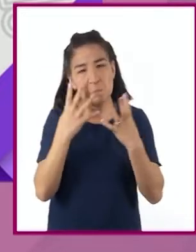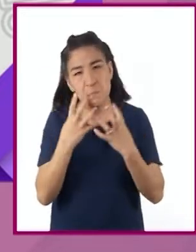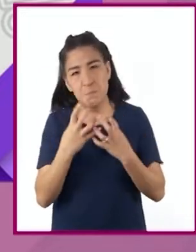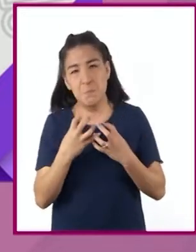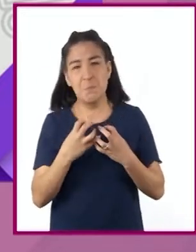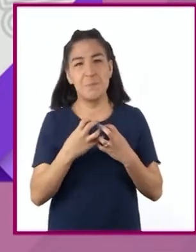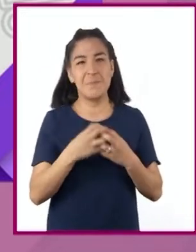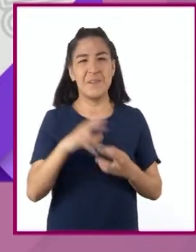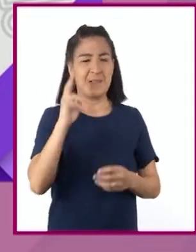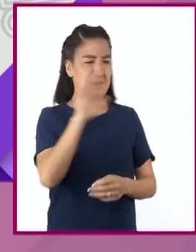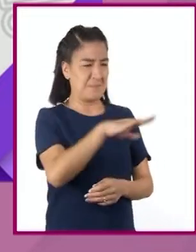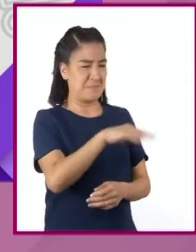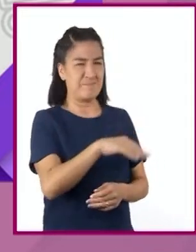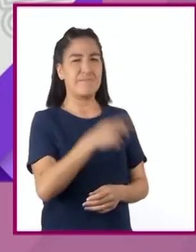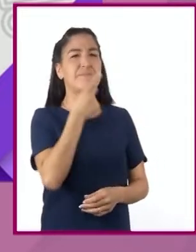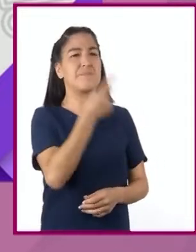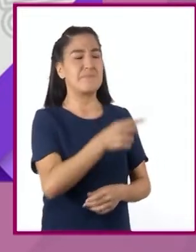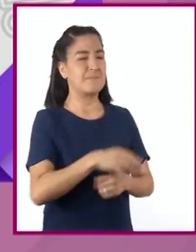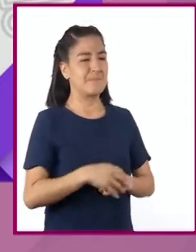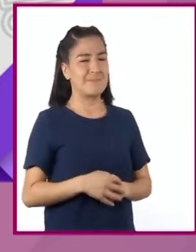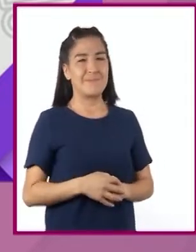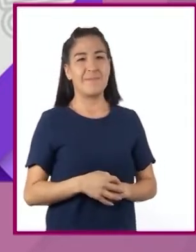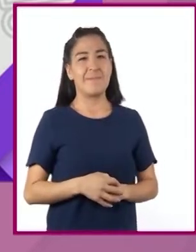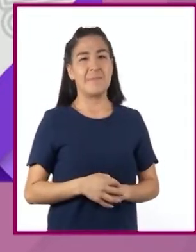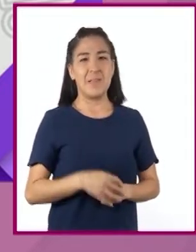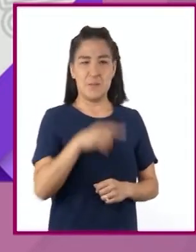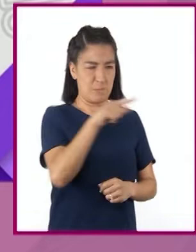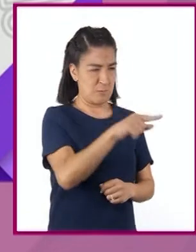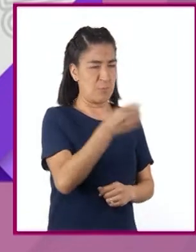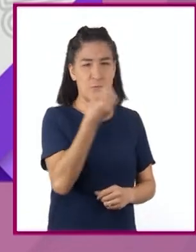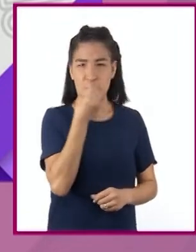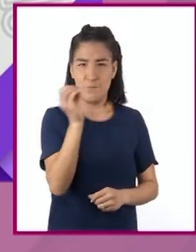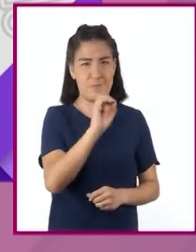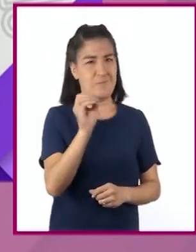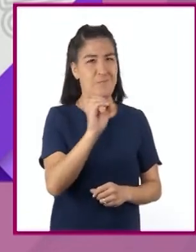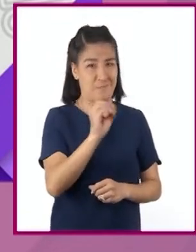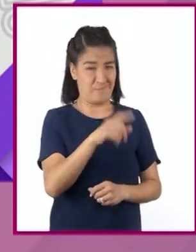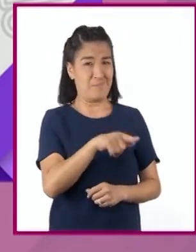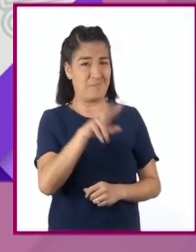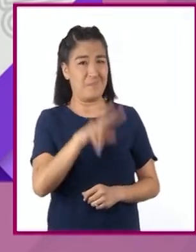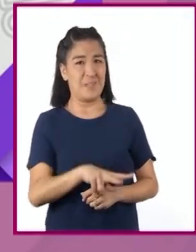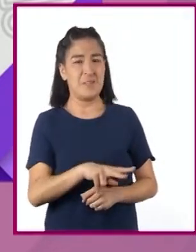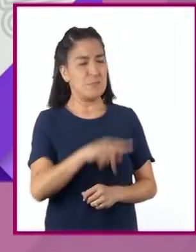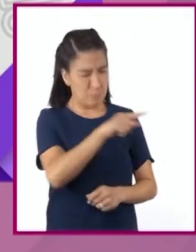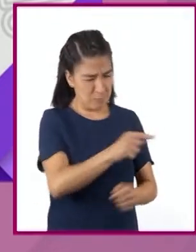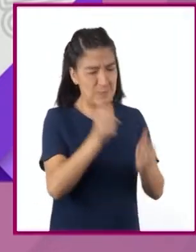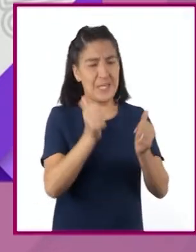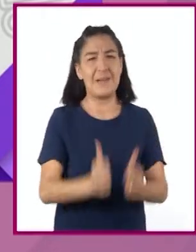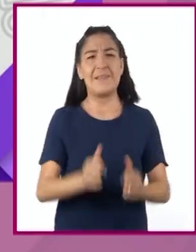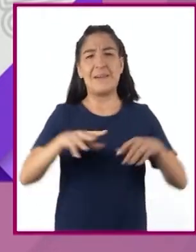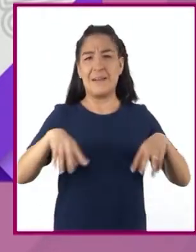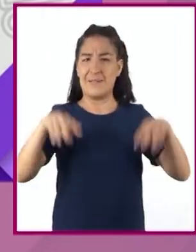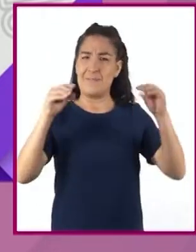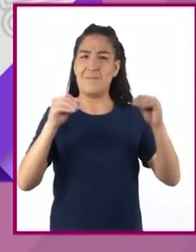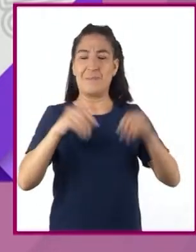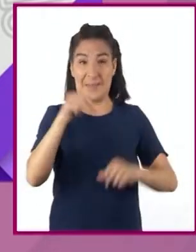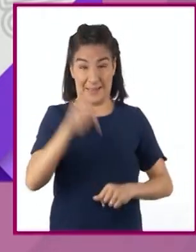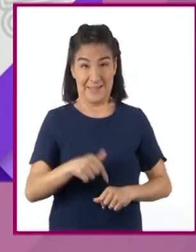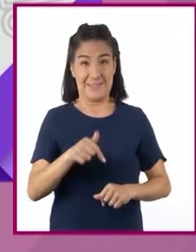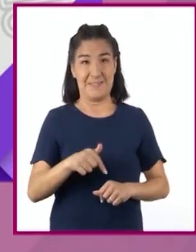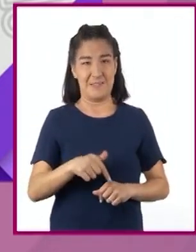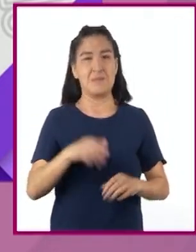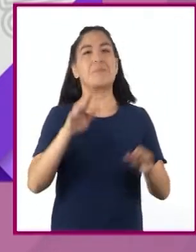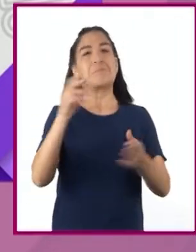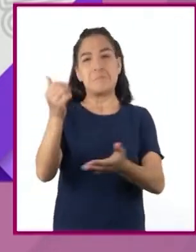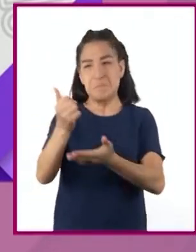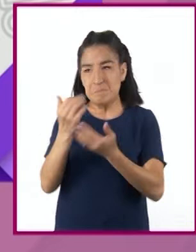triste, le dijo: No has comido, ¿verdad? ¿Por qué no te quedas en el circo? Aquí nos